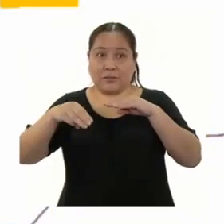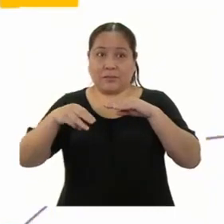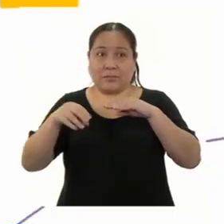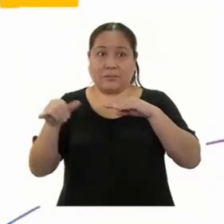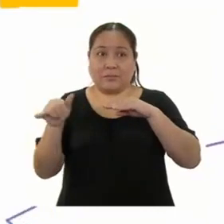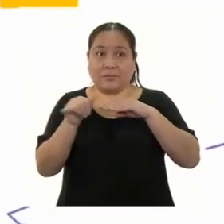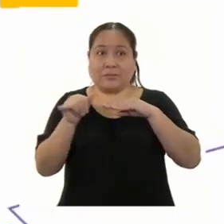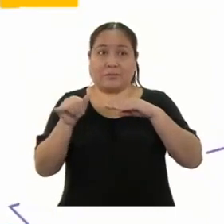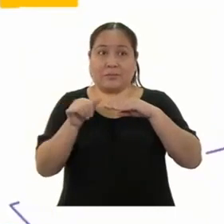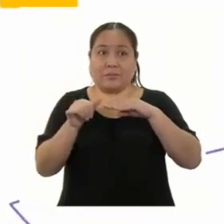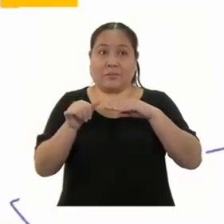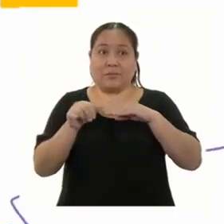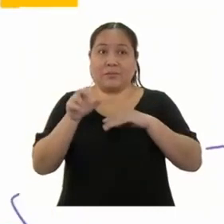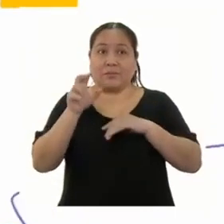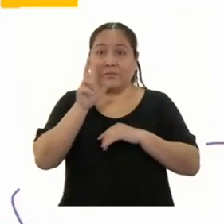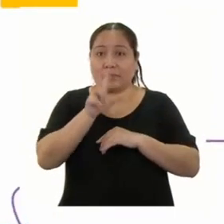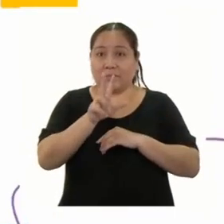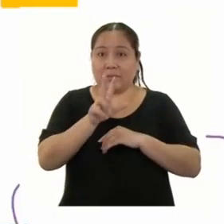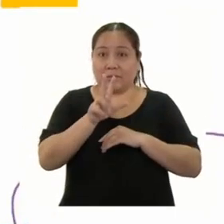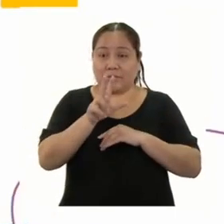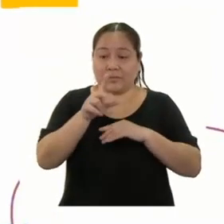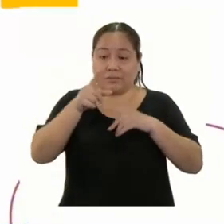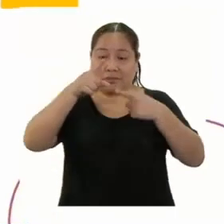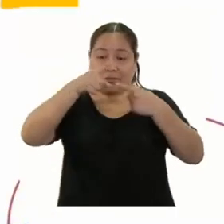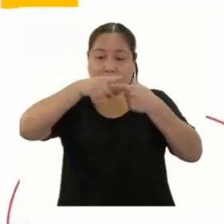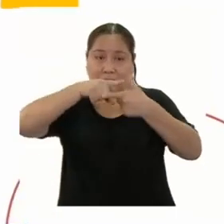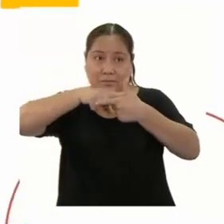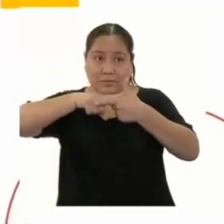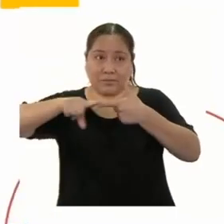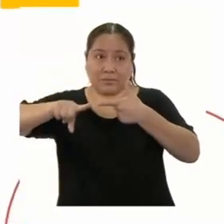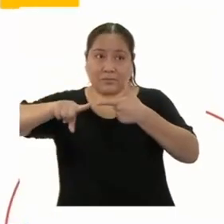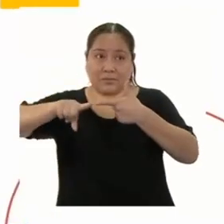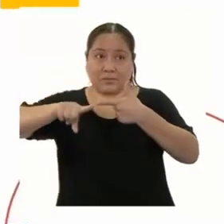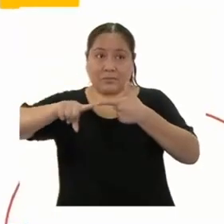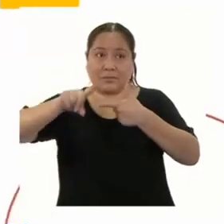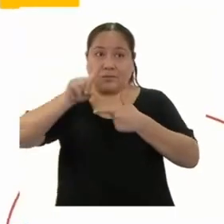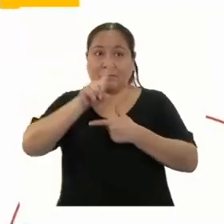igual a 3 kilómetros.